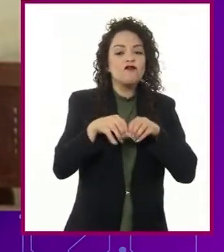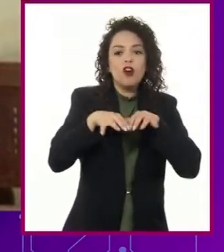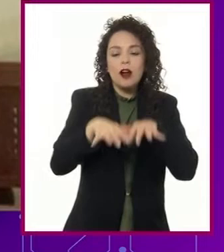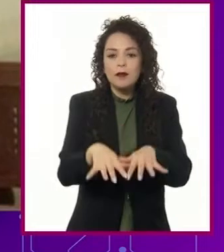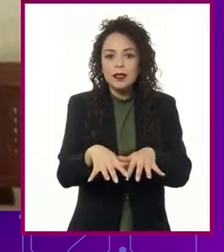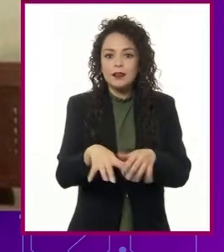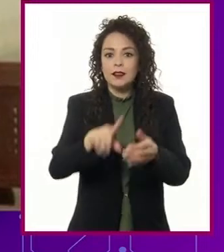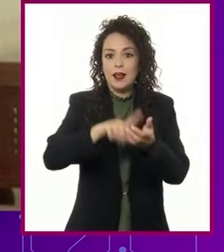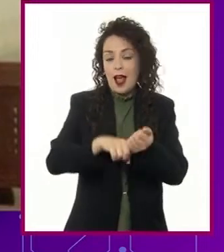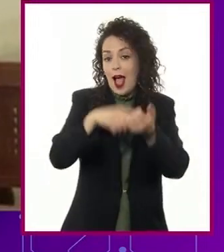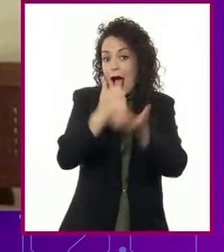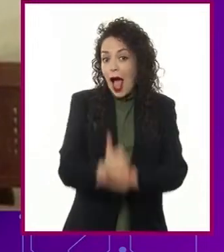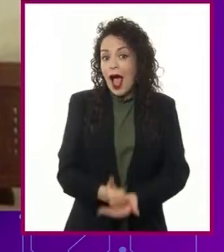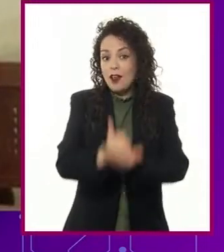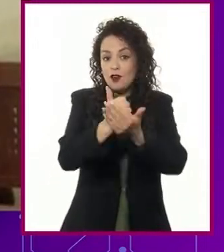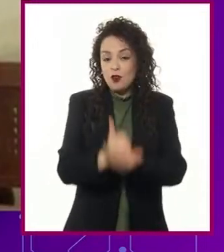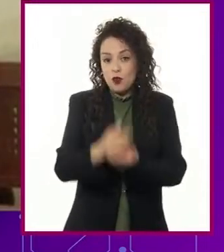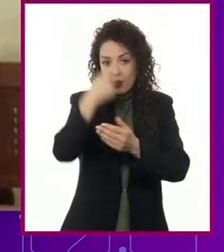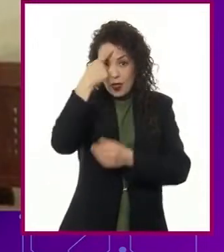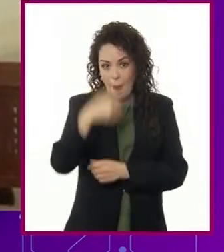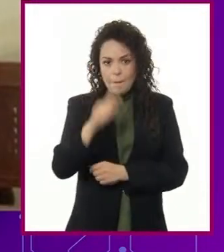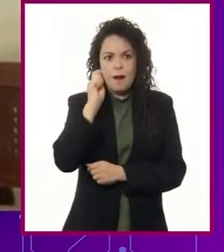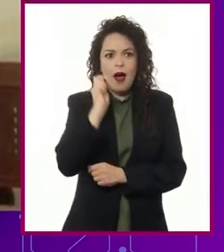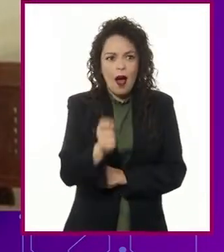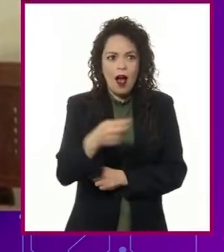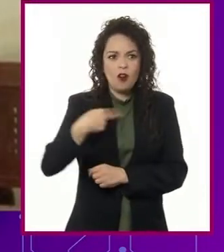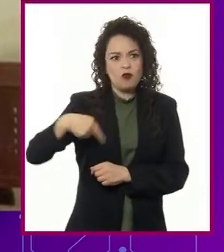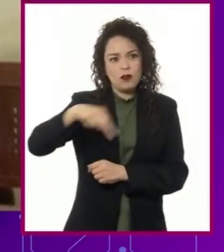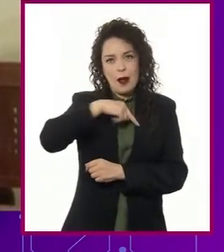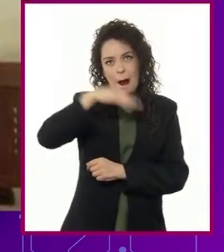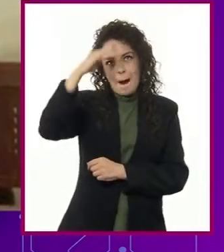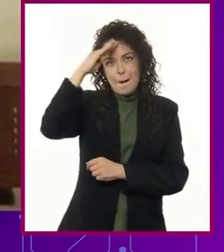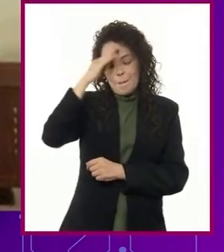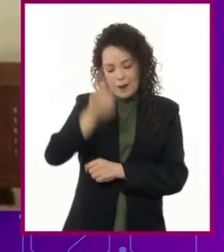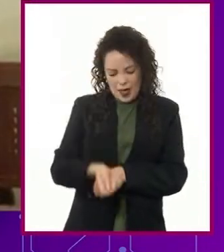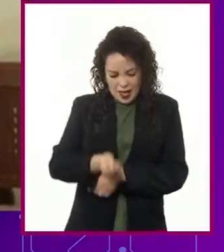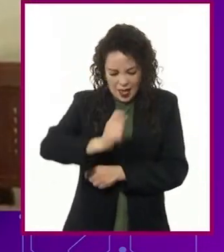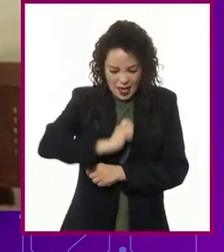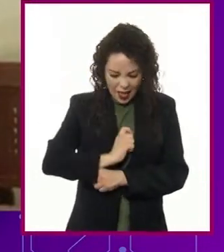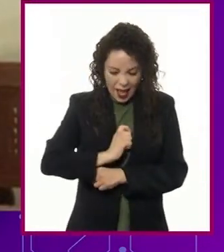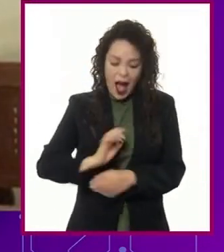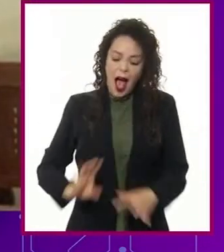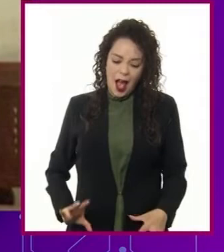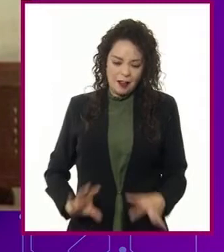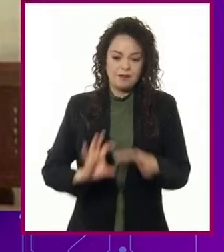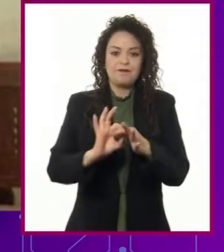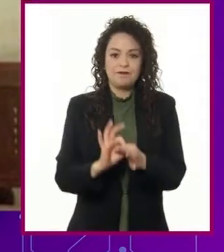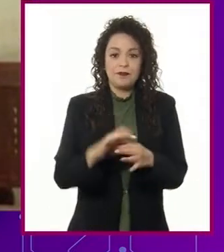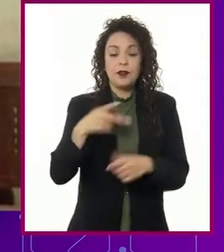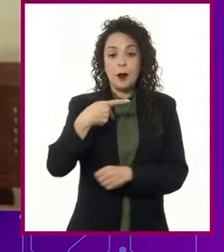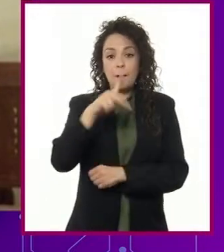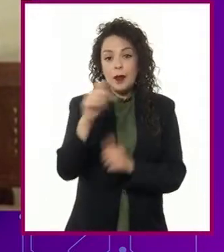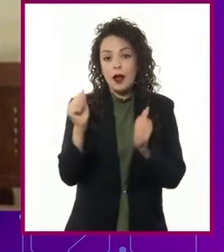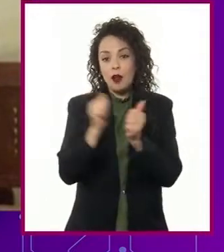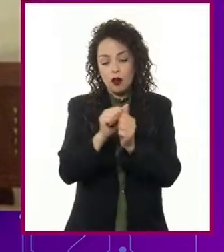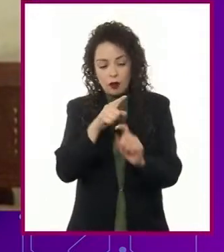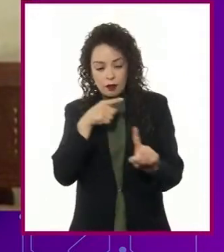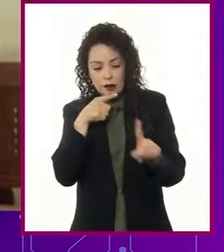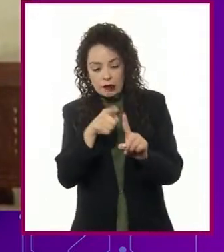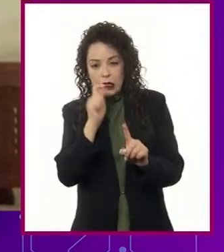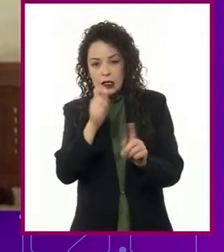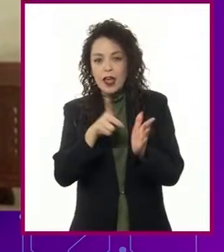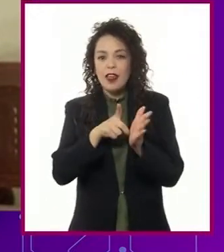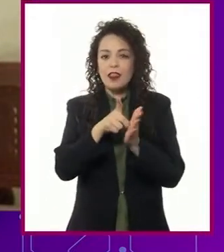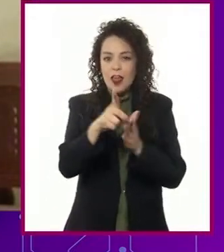que ayude a nuestra identidad, pero con un enfoque de derechos humanos, de equidad